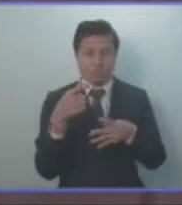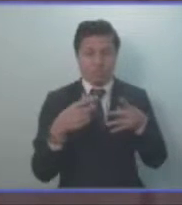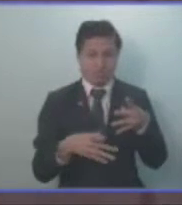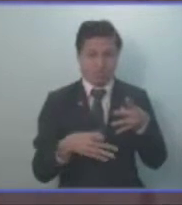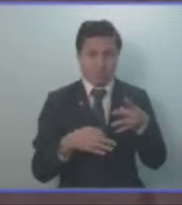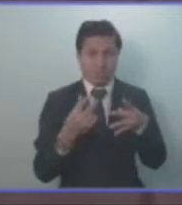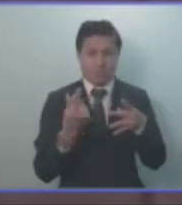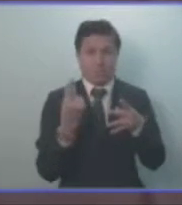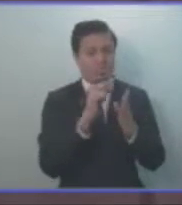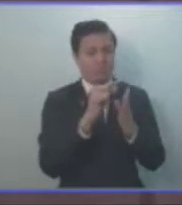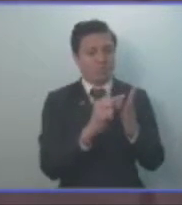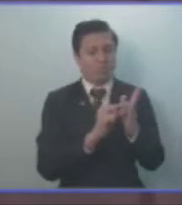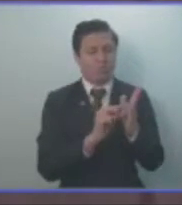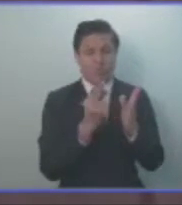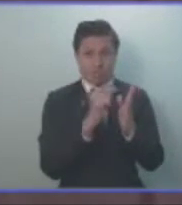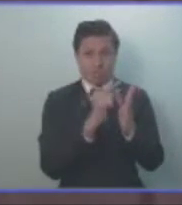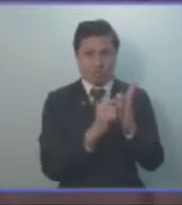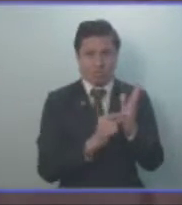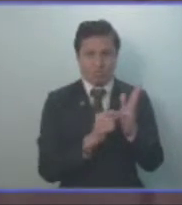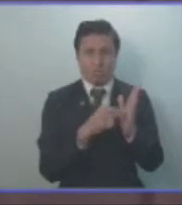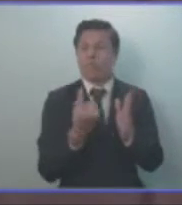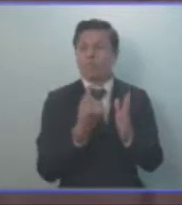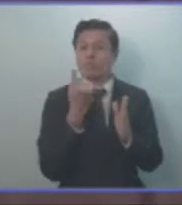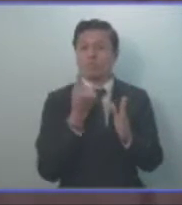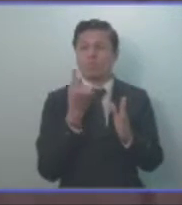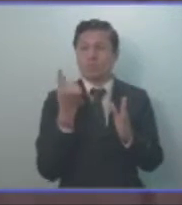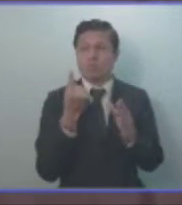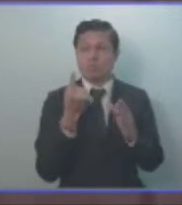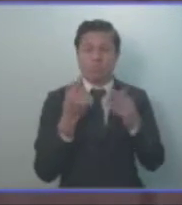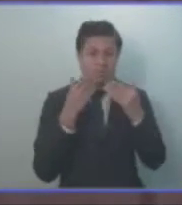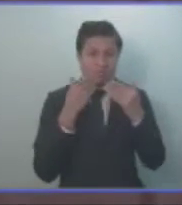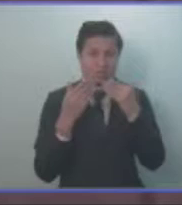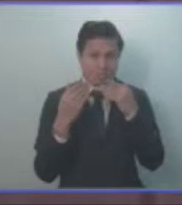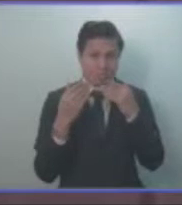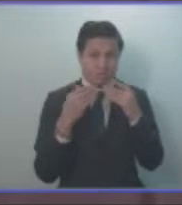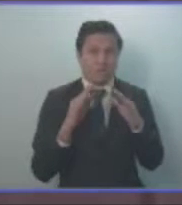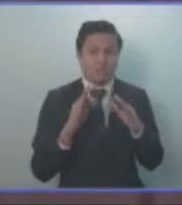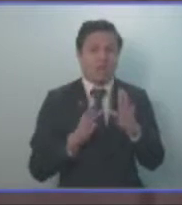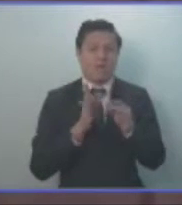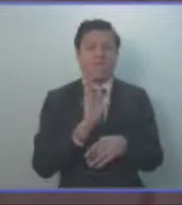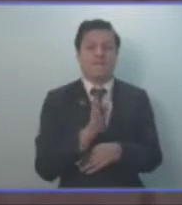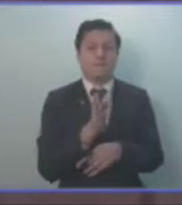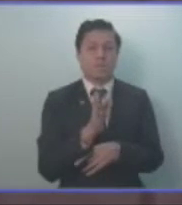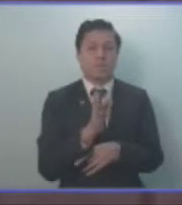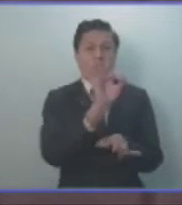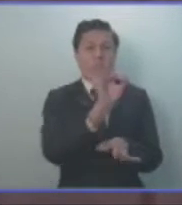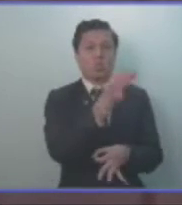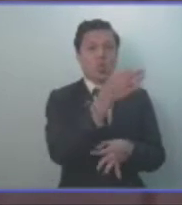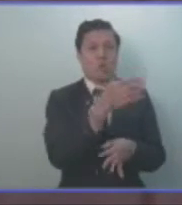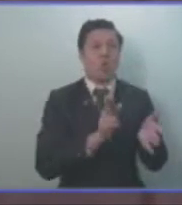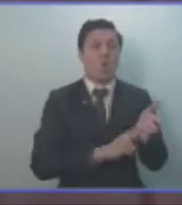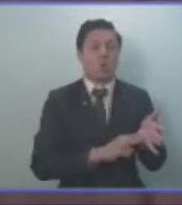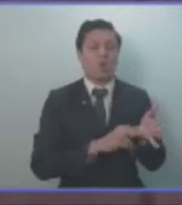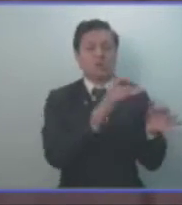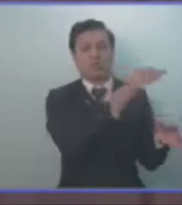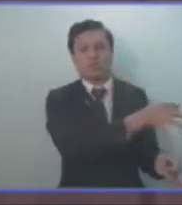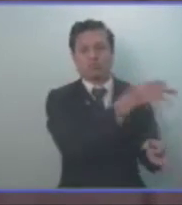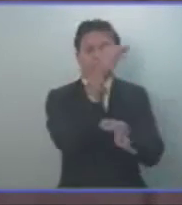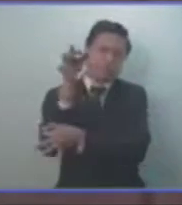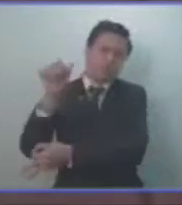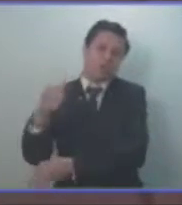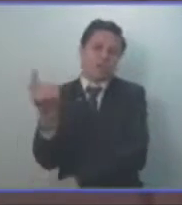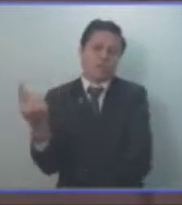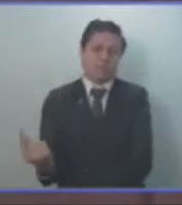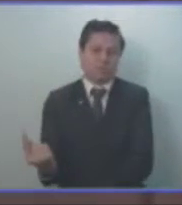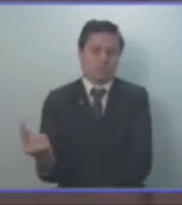antes referida únicamente se regula lo relacionado a la transmisión de las concesiones o permisos a los herederos del prestatario de